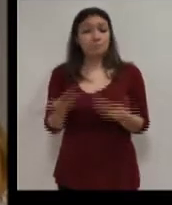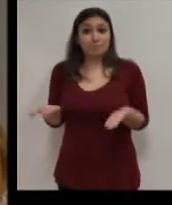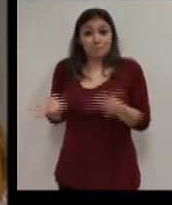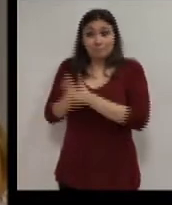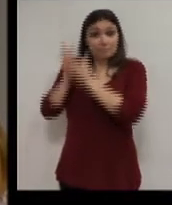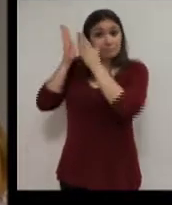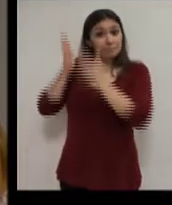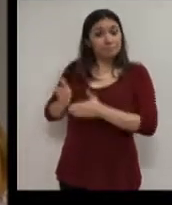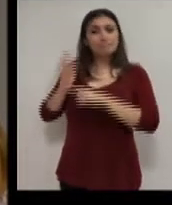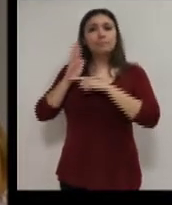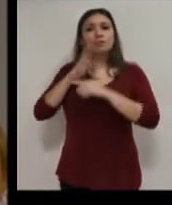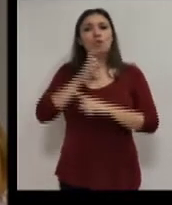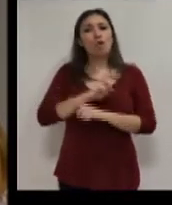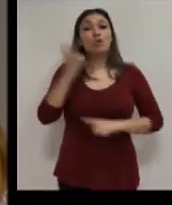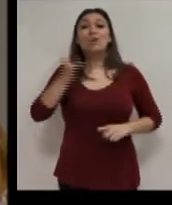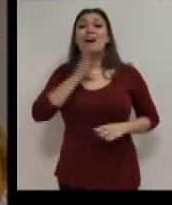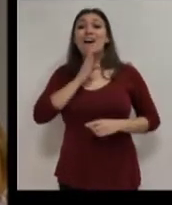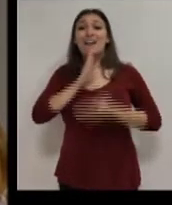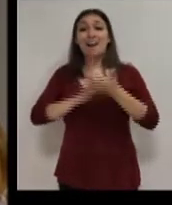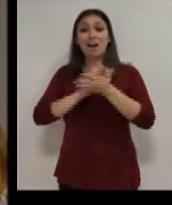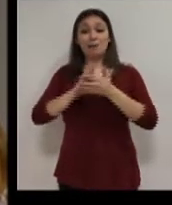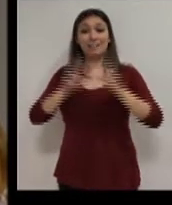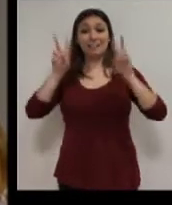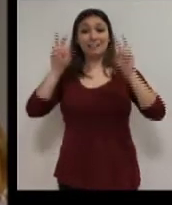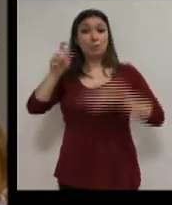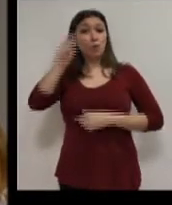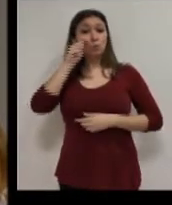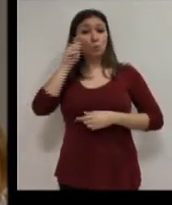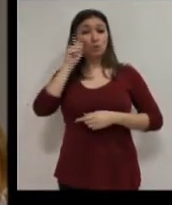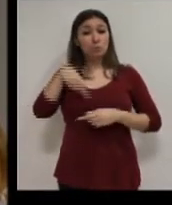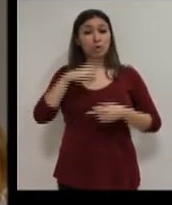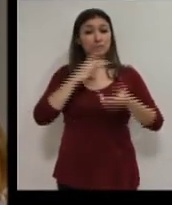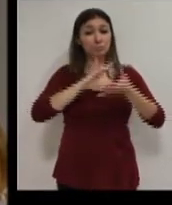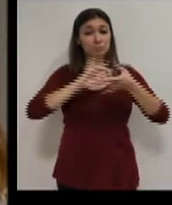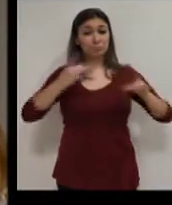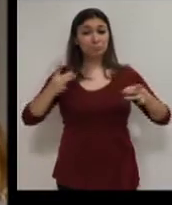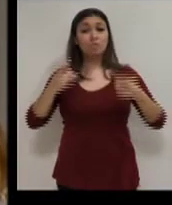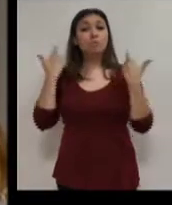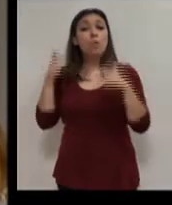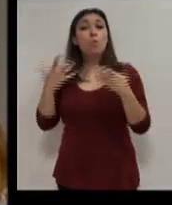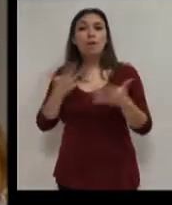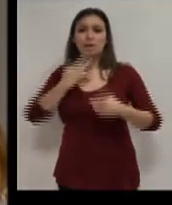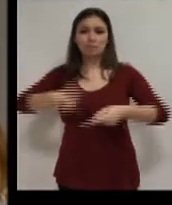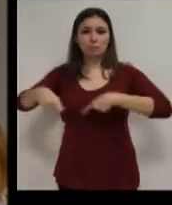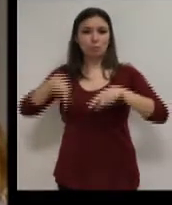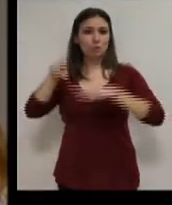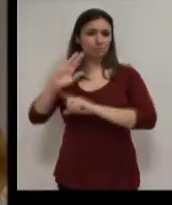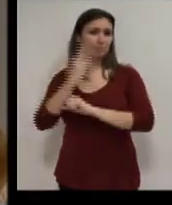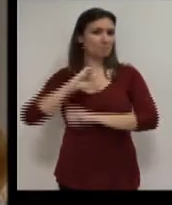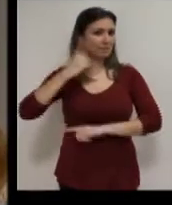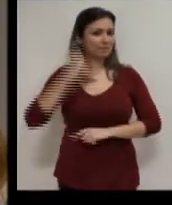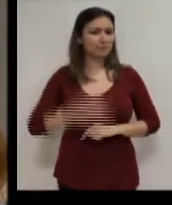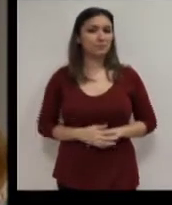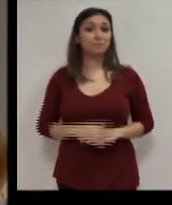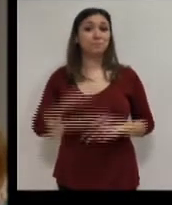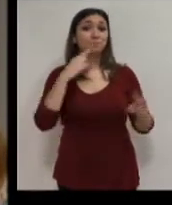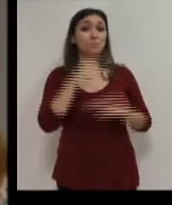de posgrado. Por tanto, él representa otro eslabón importante de la cadena del turismo, que es el